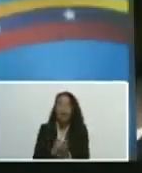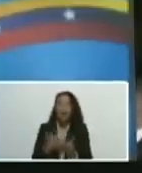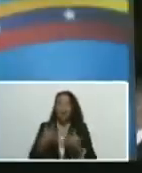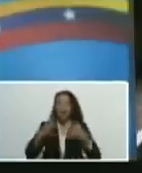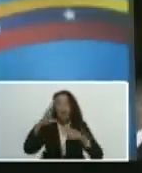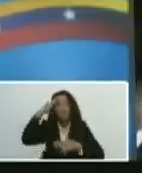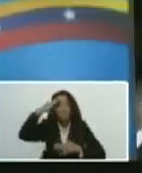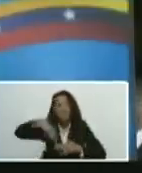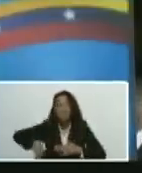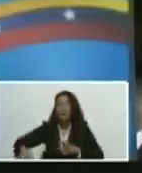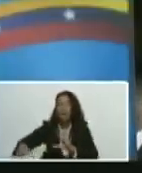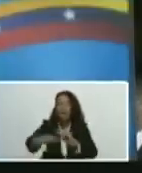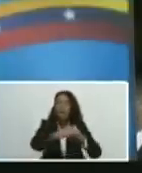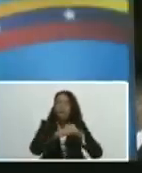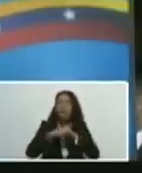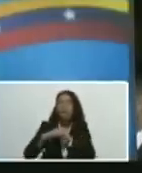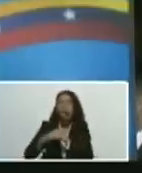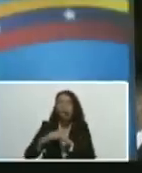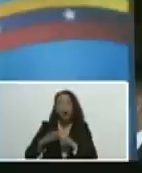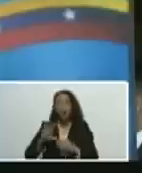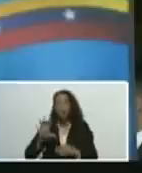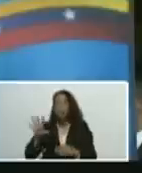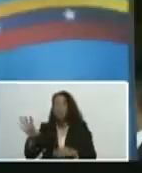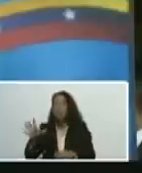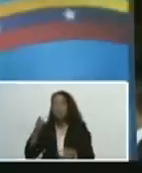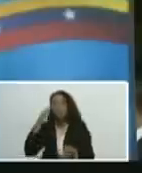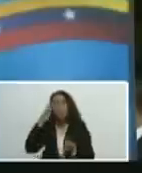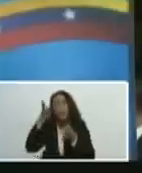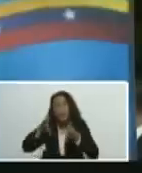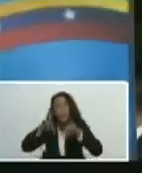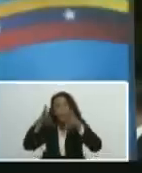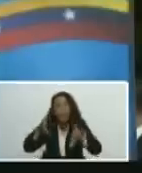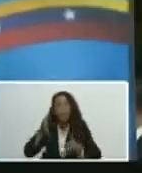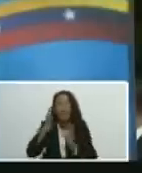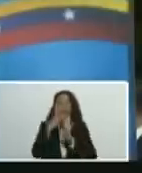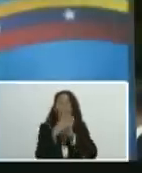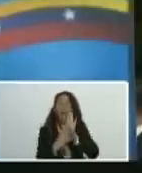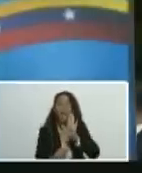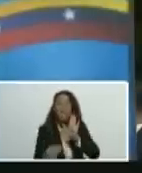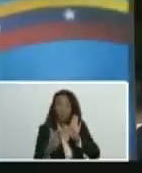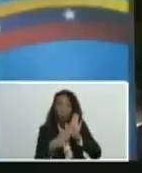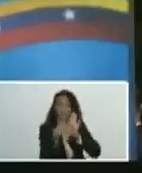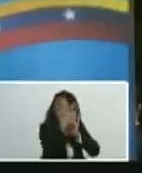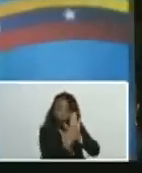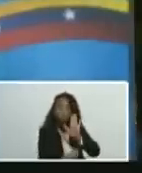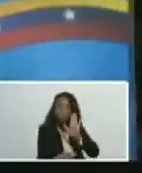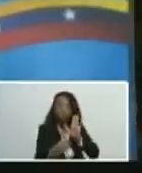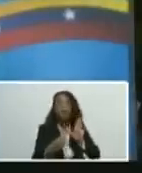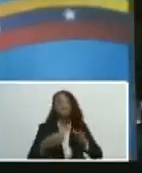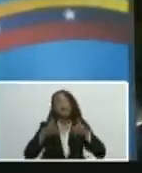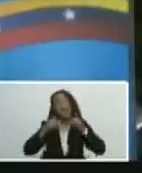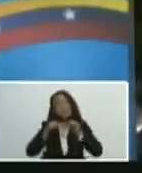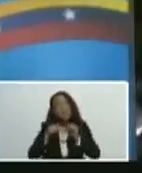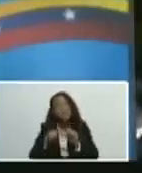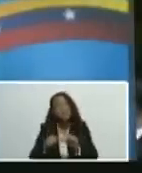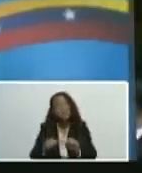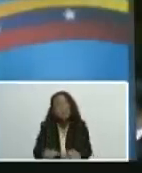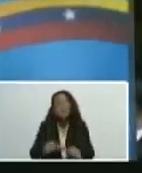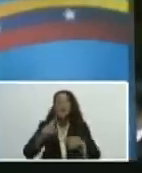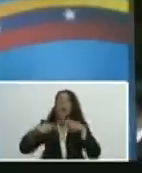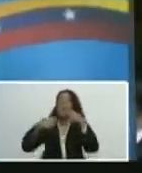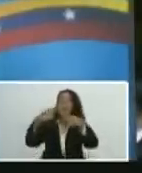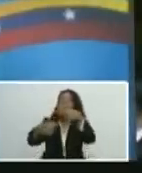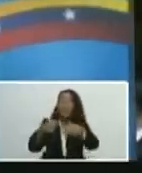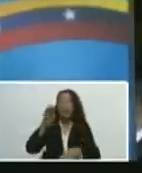senda, oriente el camino y nuestro ejemplo ilumine el canal de navegación de las